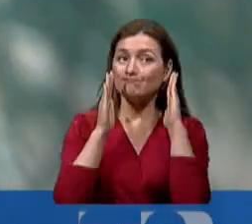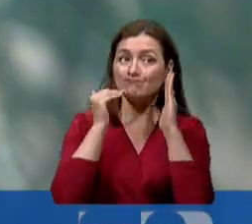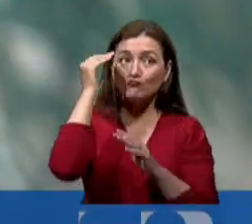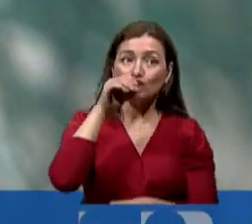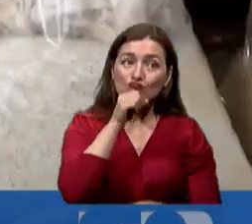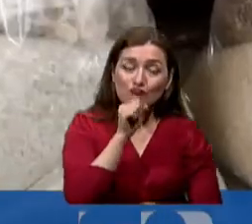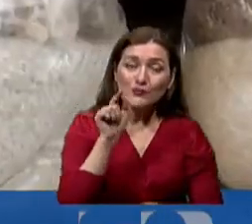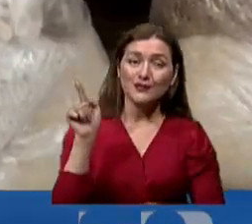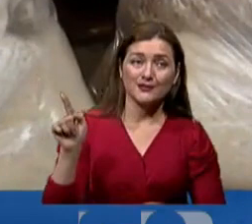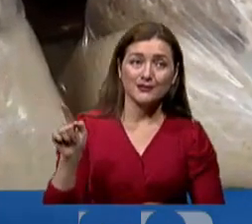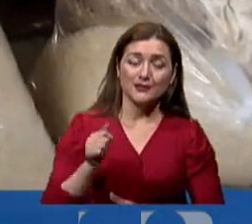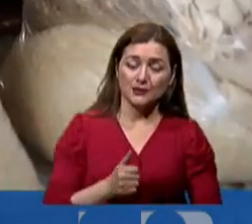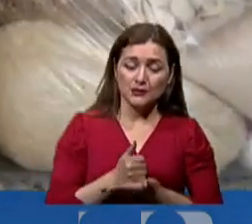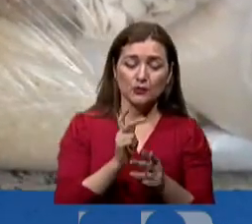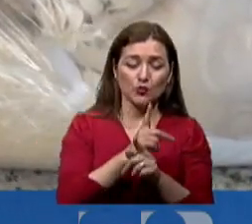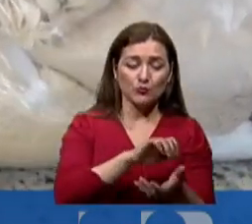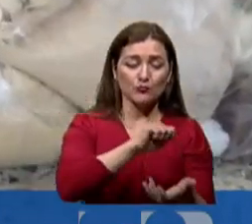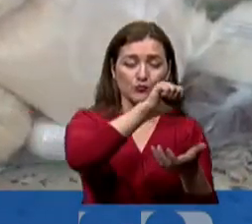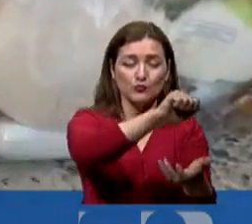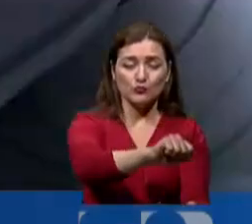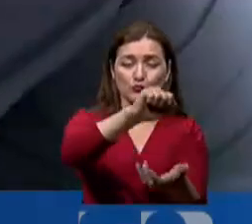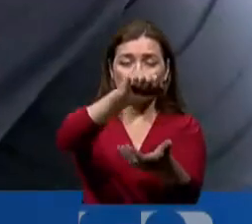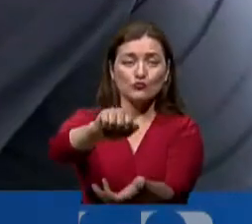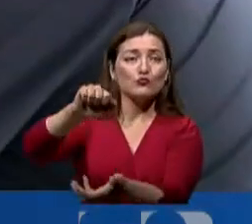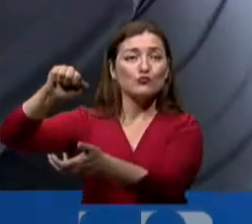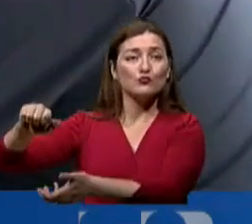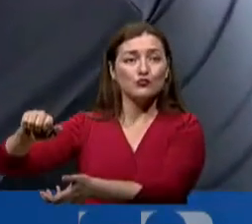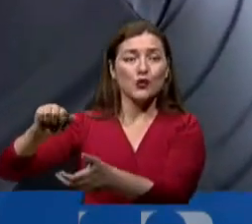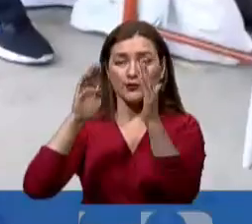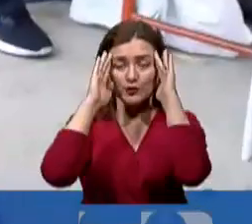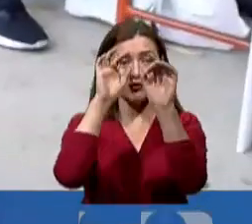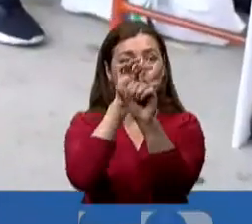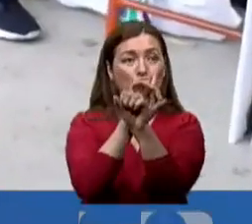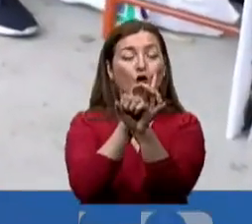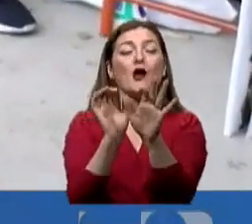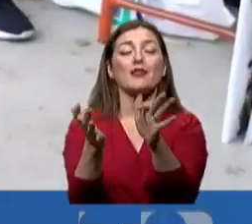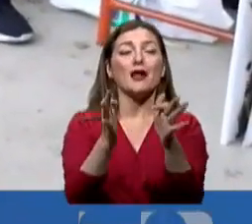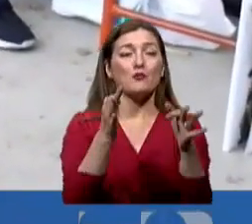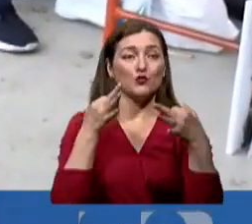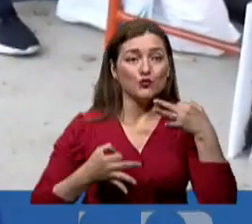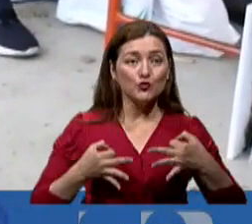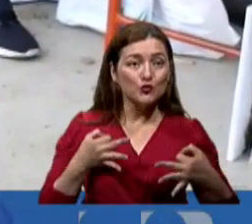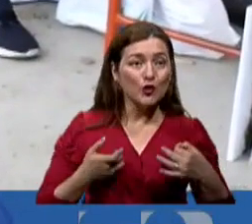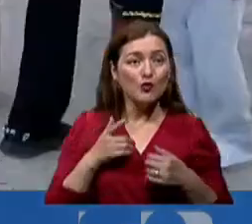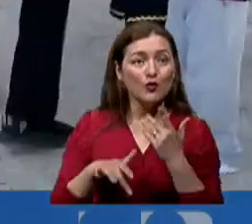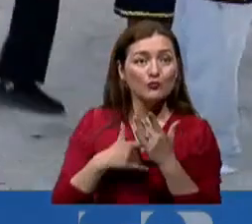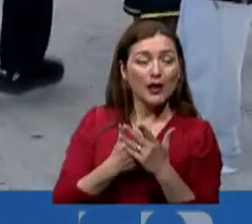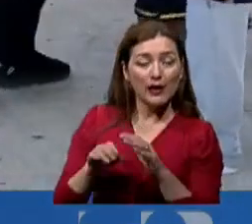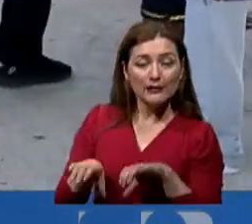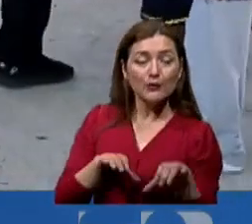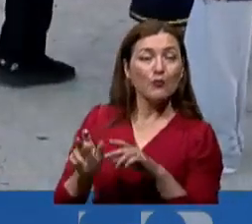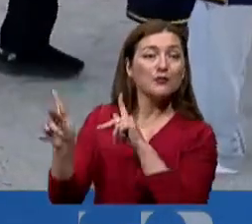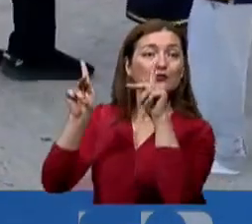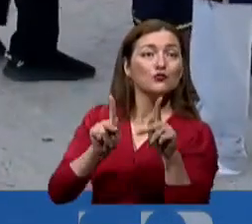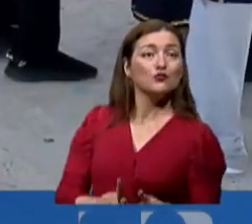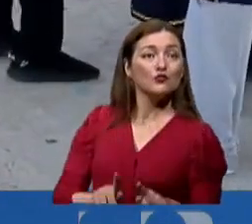adultos mayores recibieron la entrega de kits de alimentos, atención médica y terapias físicas como parte de las actividades